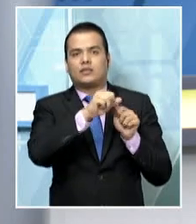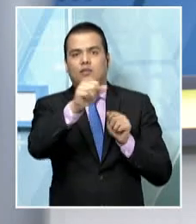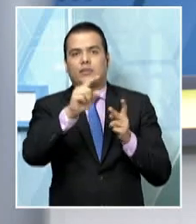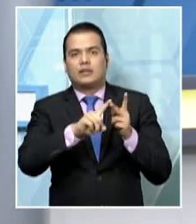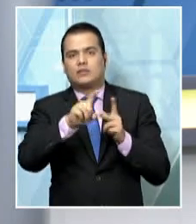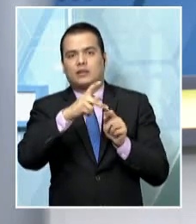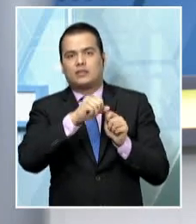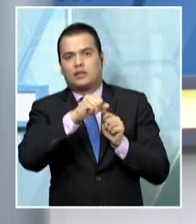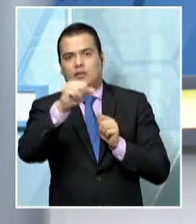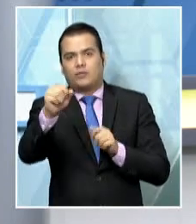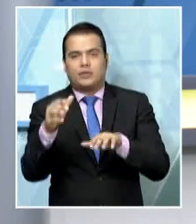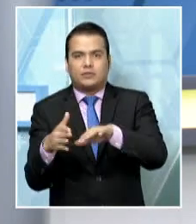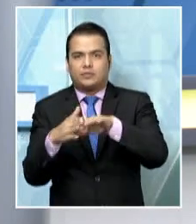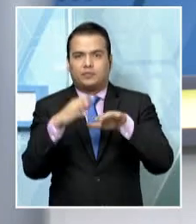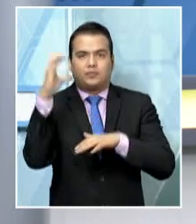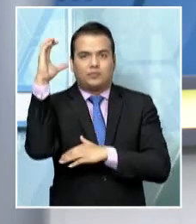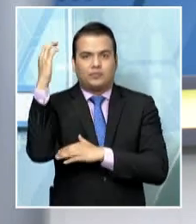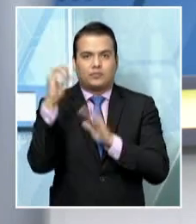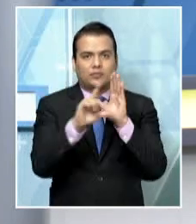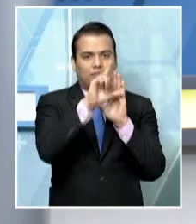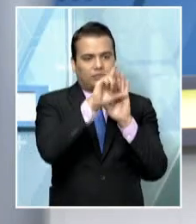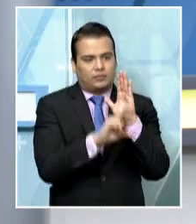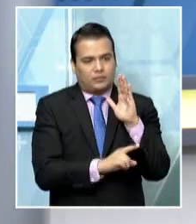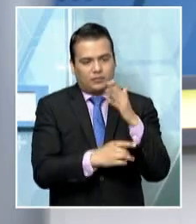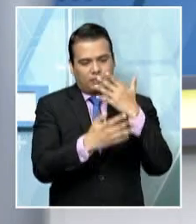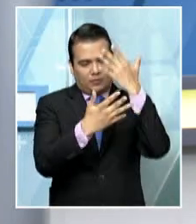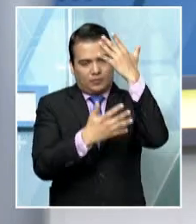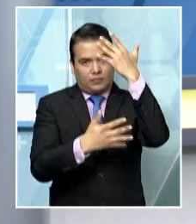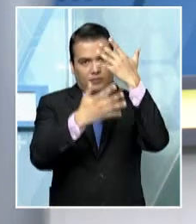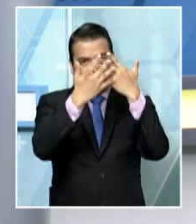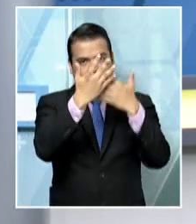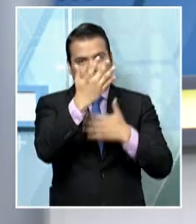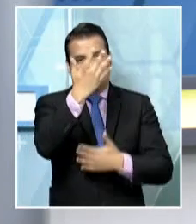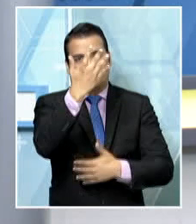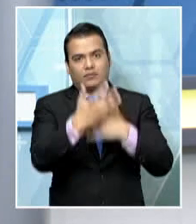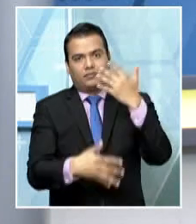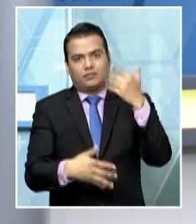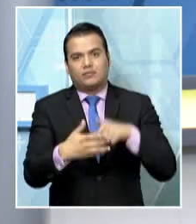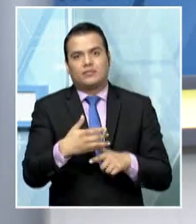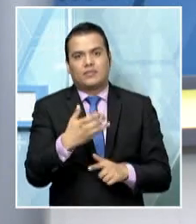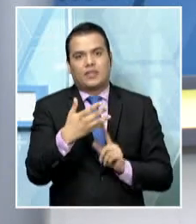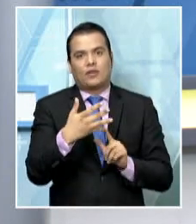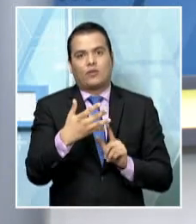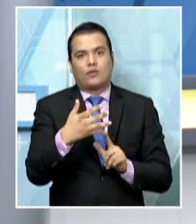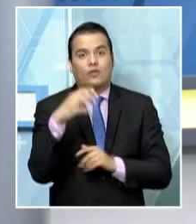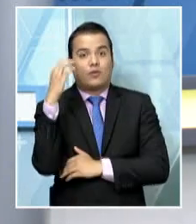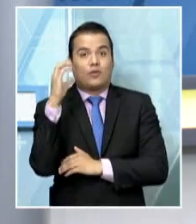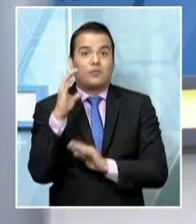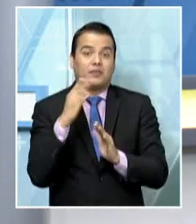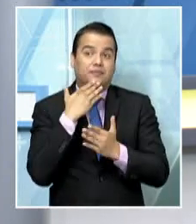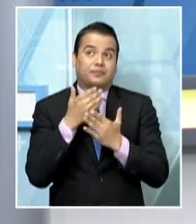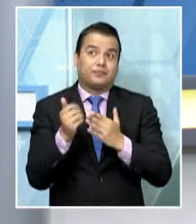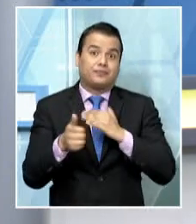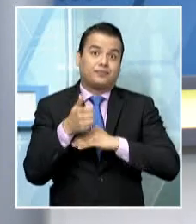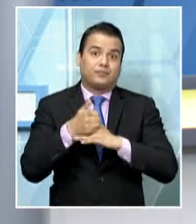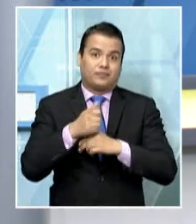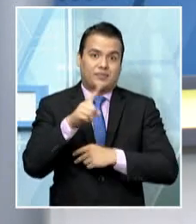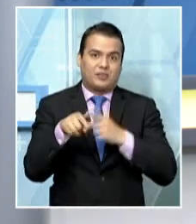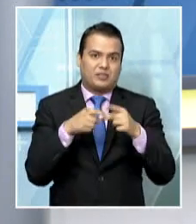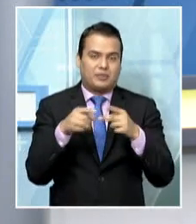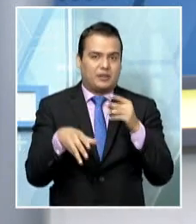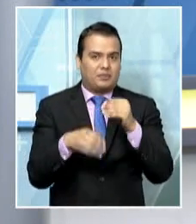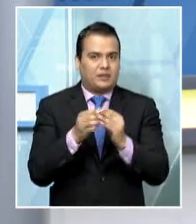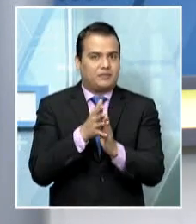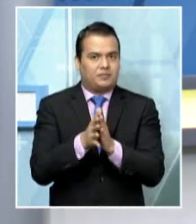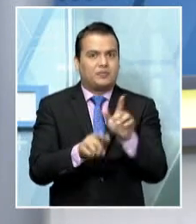La selección Colombia apareció en el puesto 15 del ranking. Gracias, Queiroz. Los dejo con el panorama deportivo. Nos vemos el próximo lunes con más deporte. Pero antes recuerde,